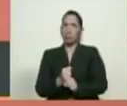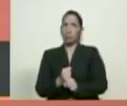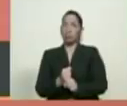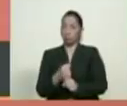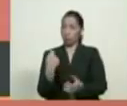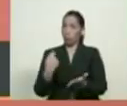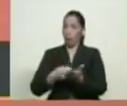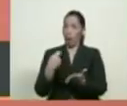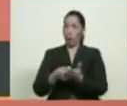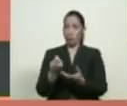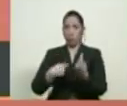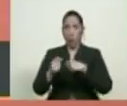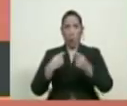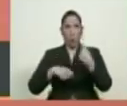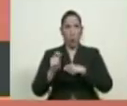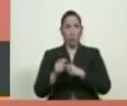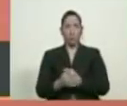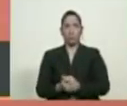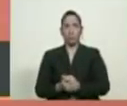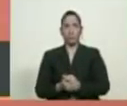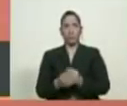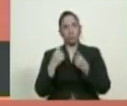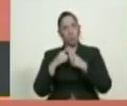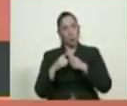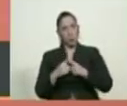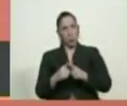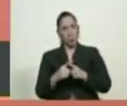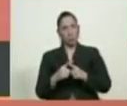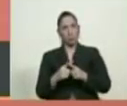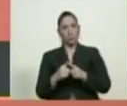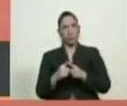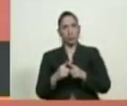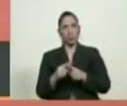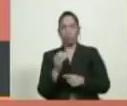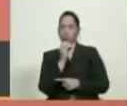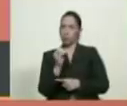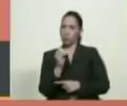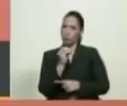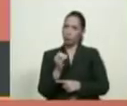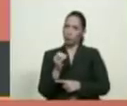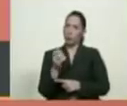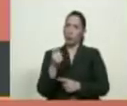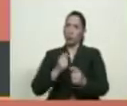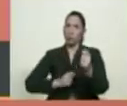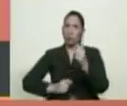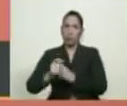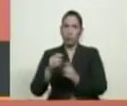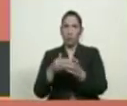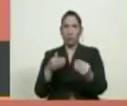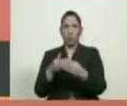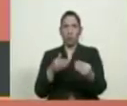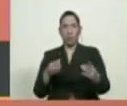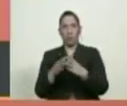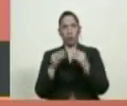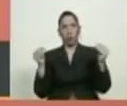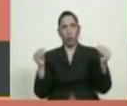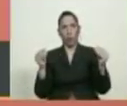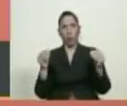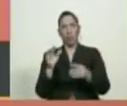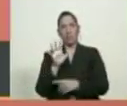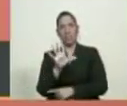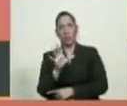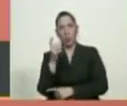por lo tanto, promedios ponderados diarios del margen de transacción de divisas todos los 5